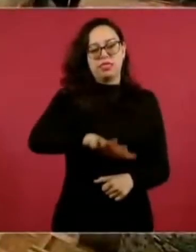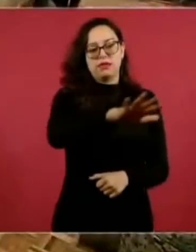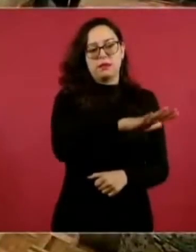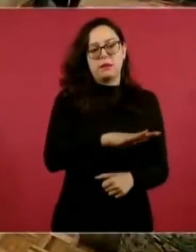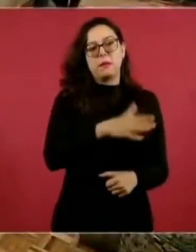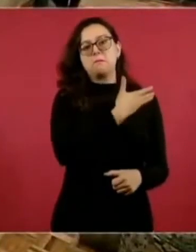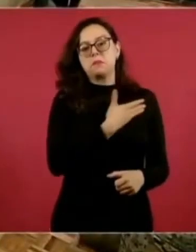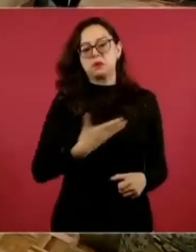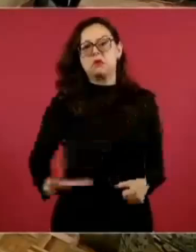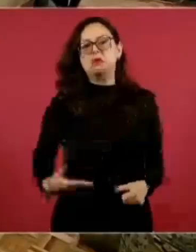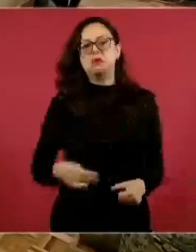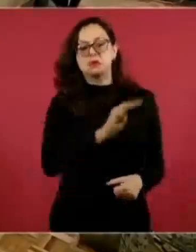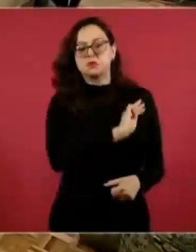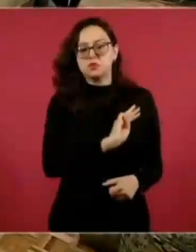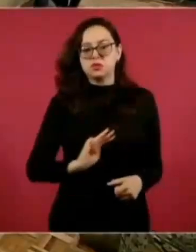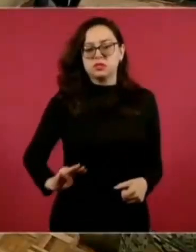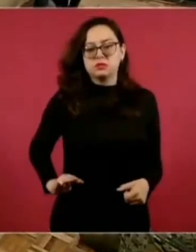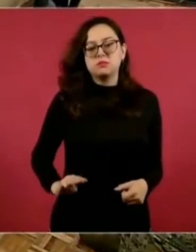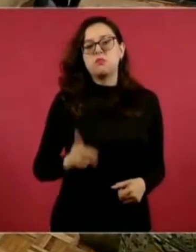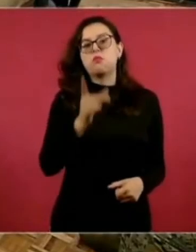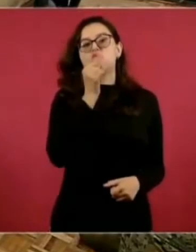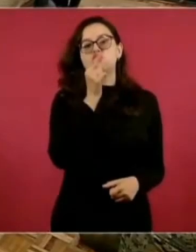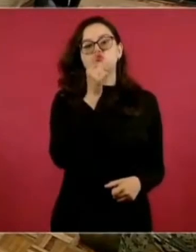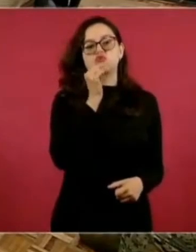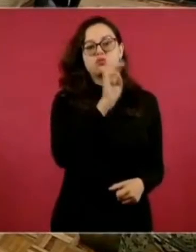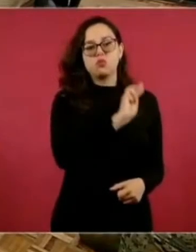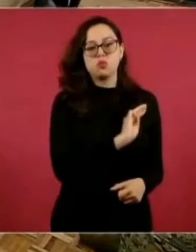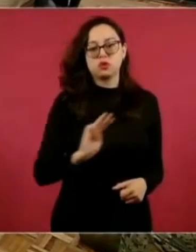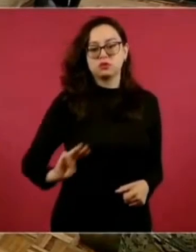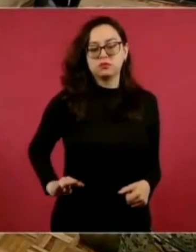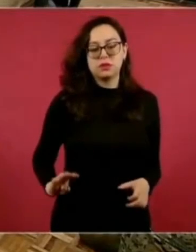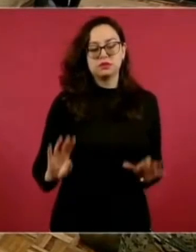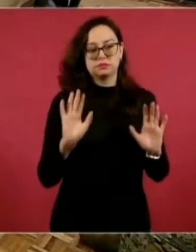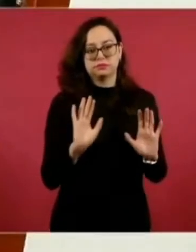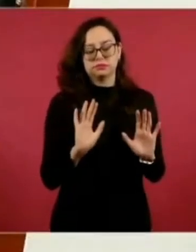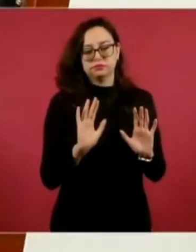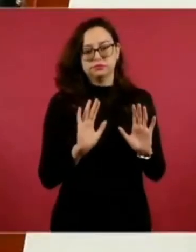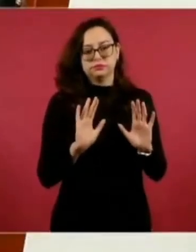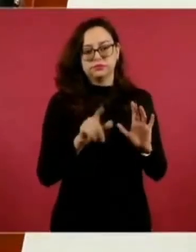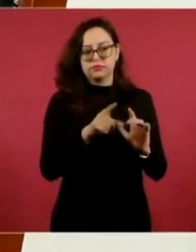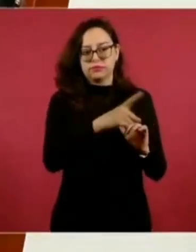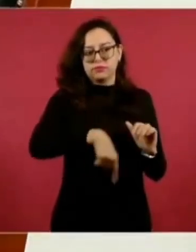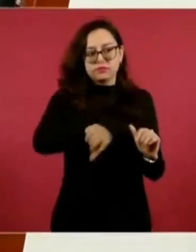presidentes municipales, policías municipales,